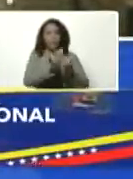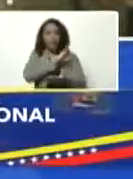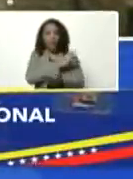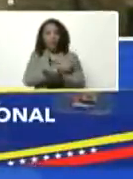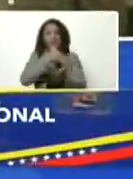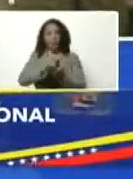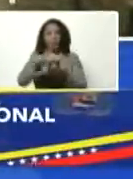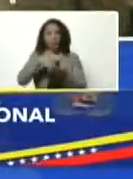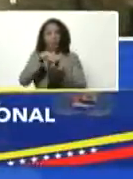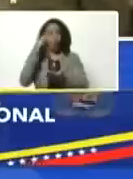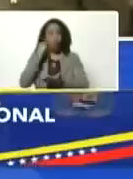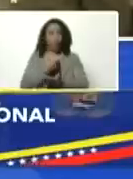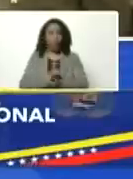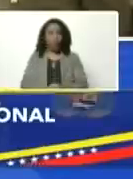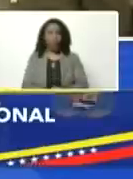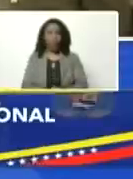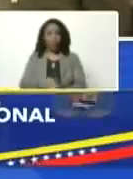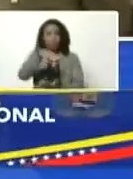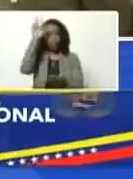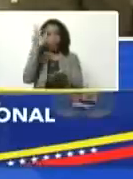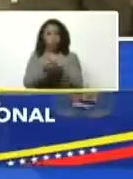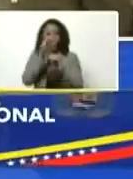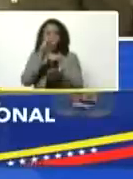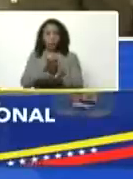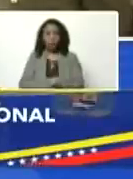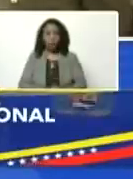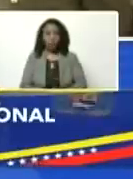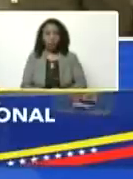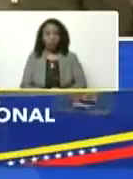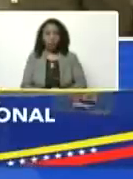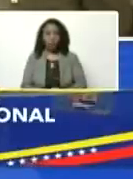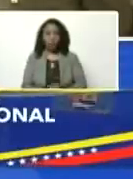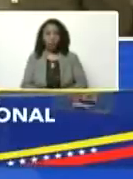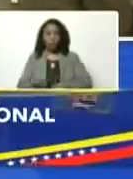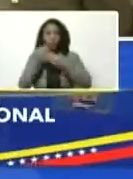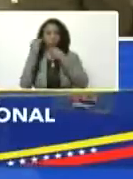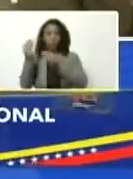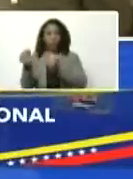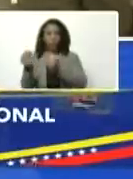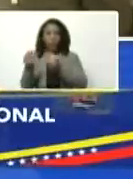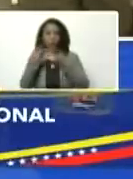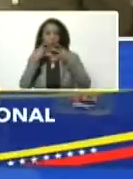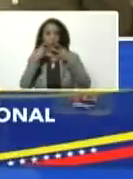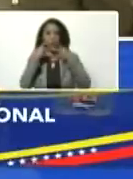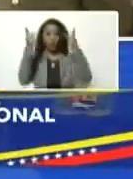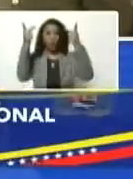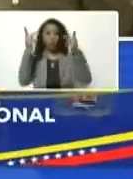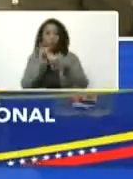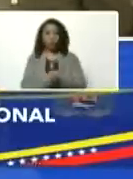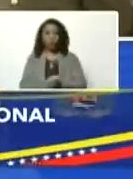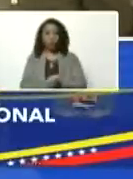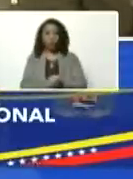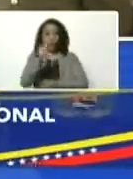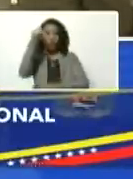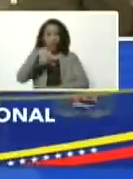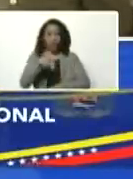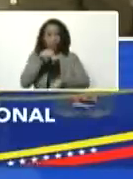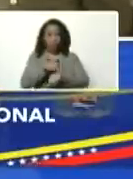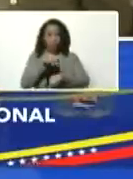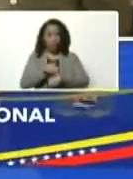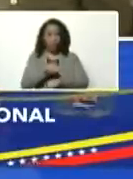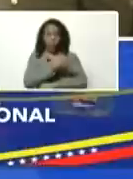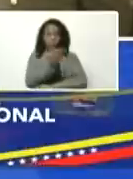Nacional Bolivariana. Aprobado, refrendado, publicado y a partir de este momento